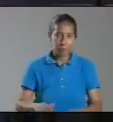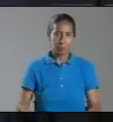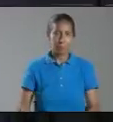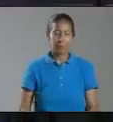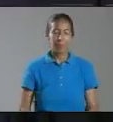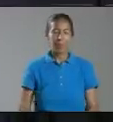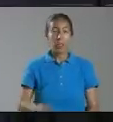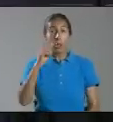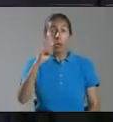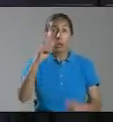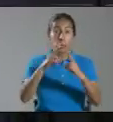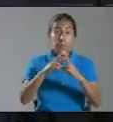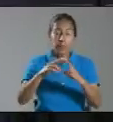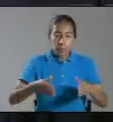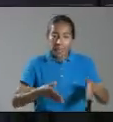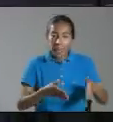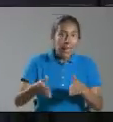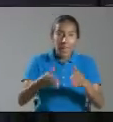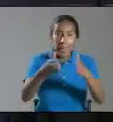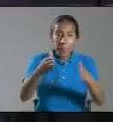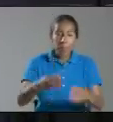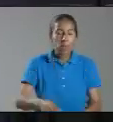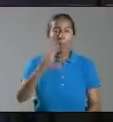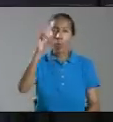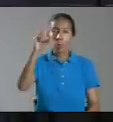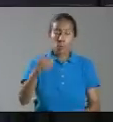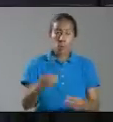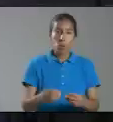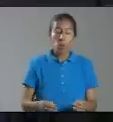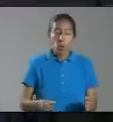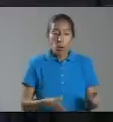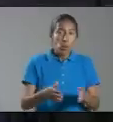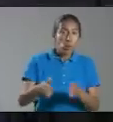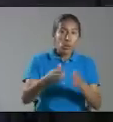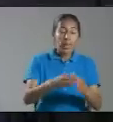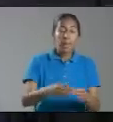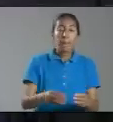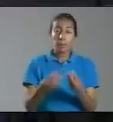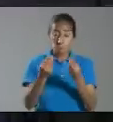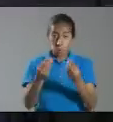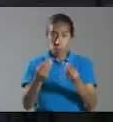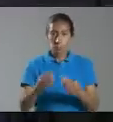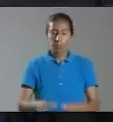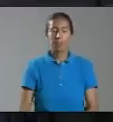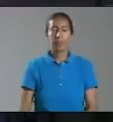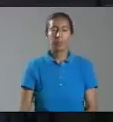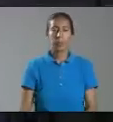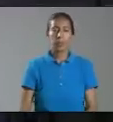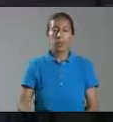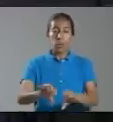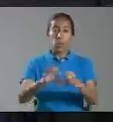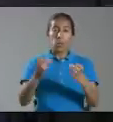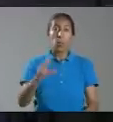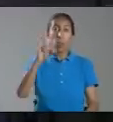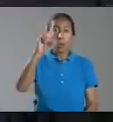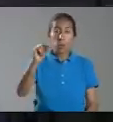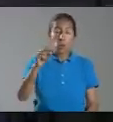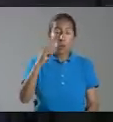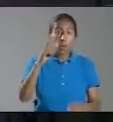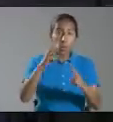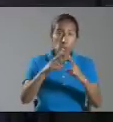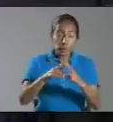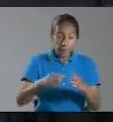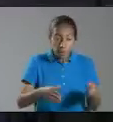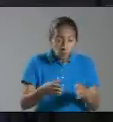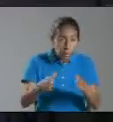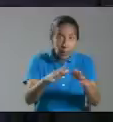Ya conocieron el camino, pero no conocieron los caminos. Entonces, como no conocen los caminos, ni tienen vida en abundancia,